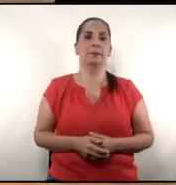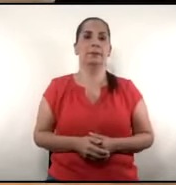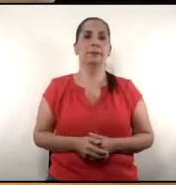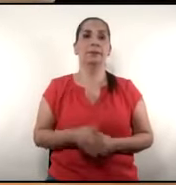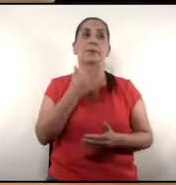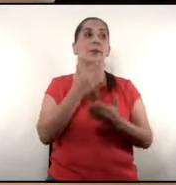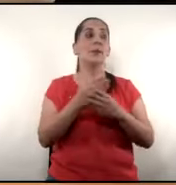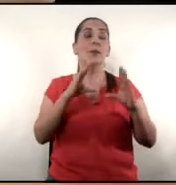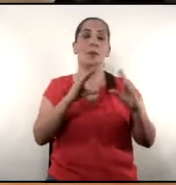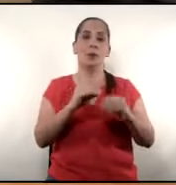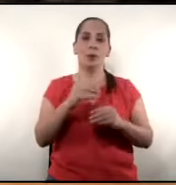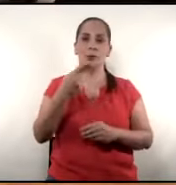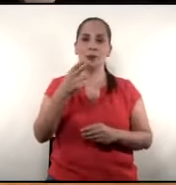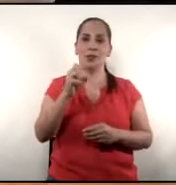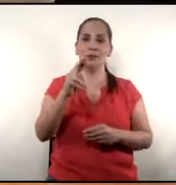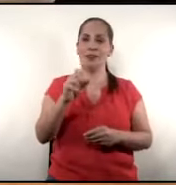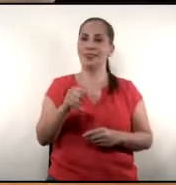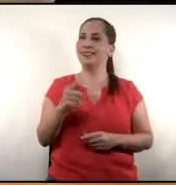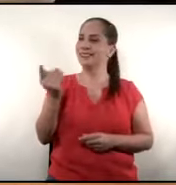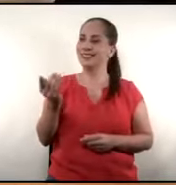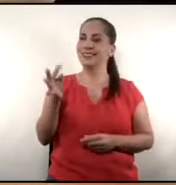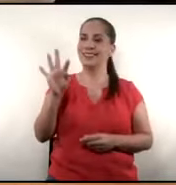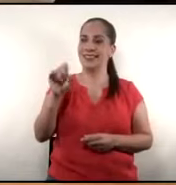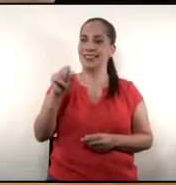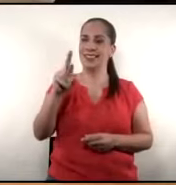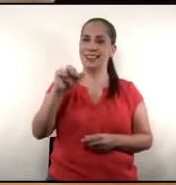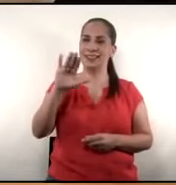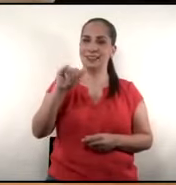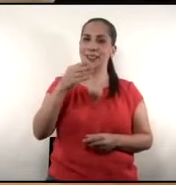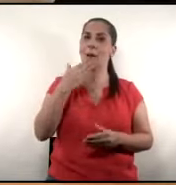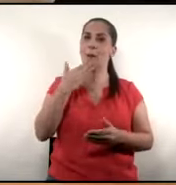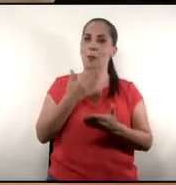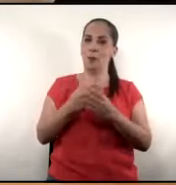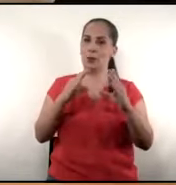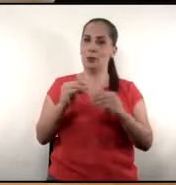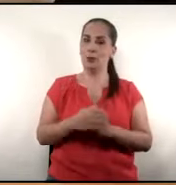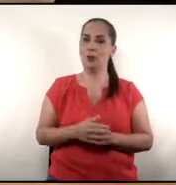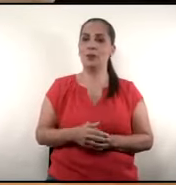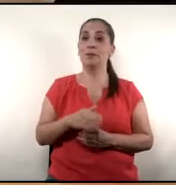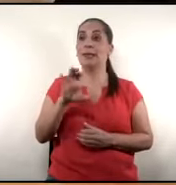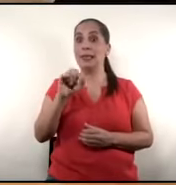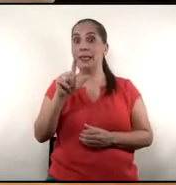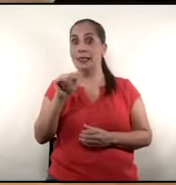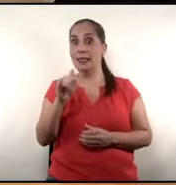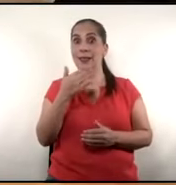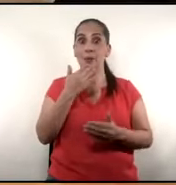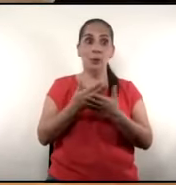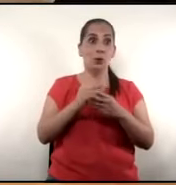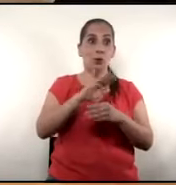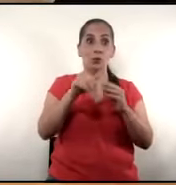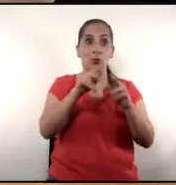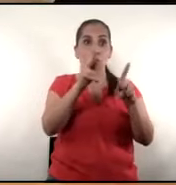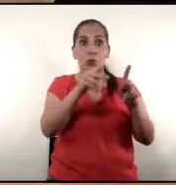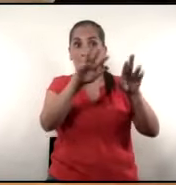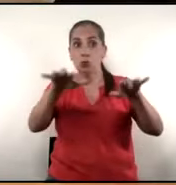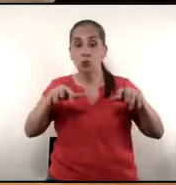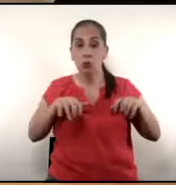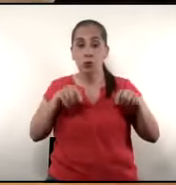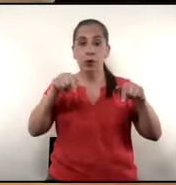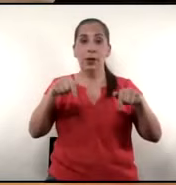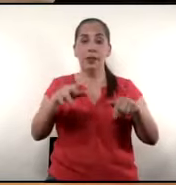Muy buenas noches, don Henry. Teresita, buenas noches. Don Eddie. Buenas noches a los asistentes y a la gente que nos está